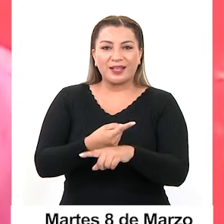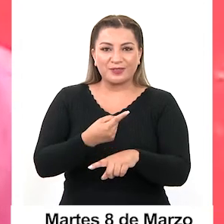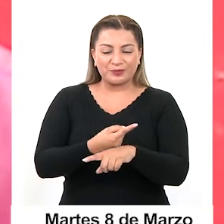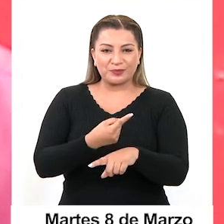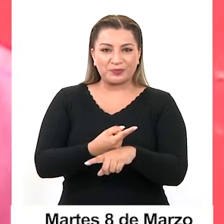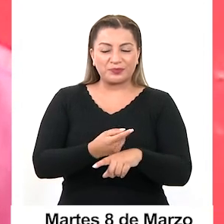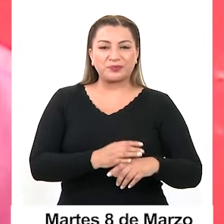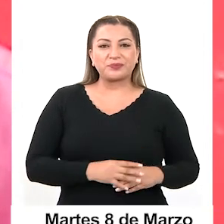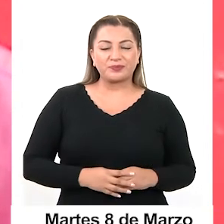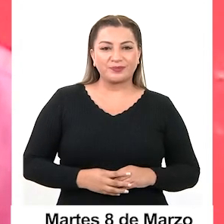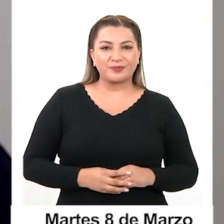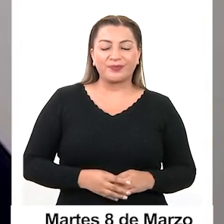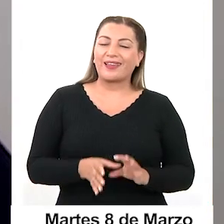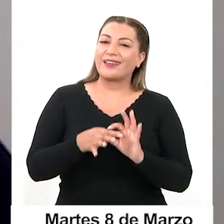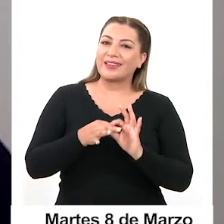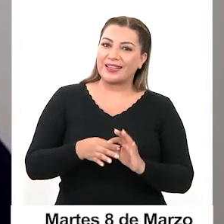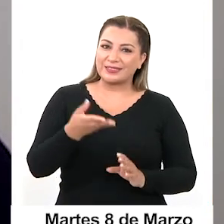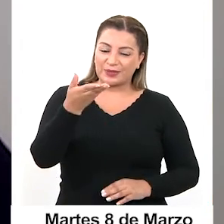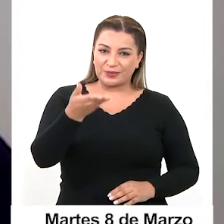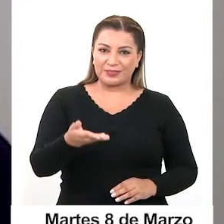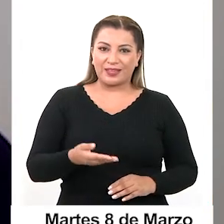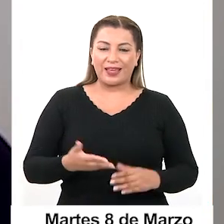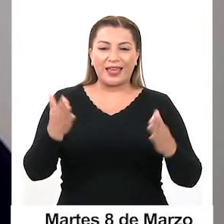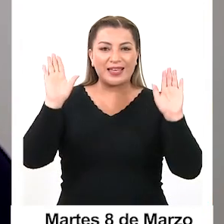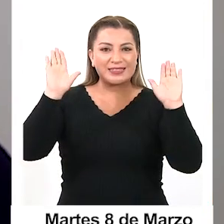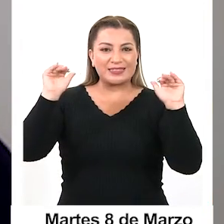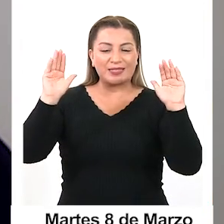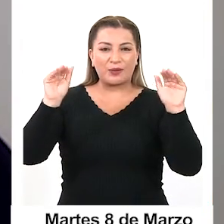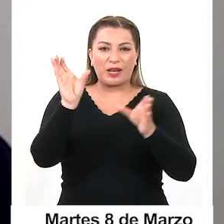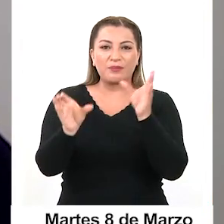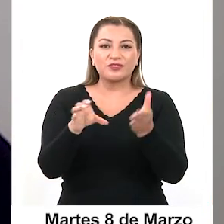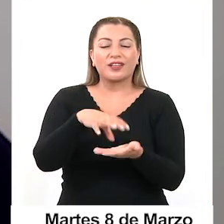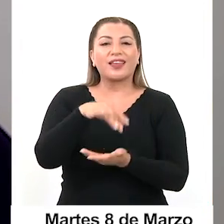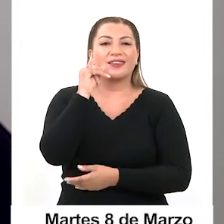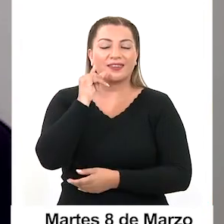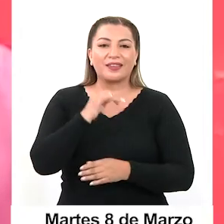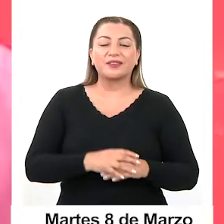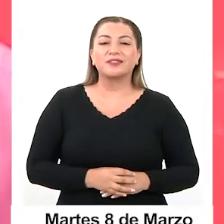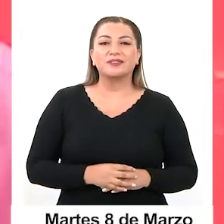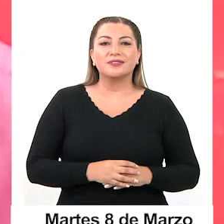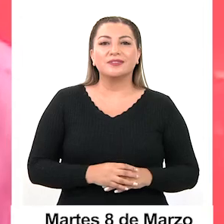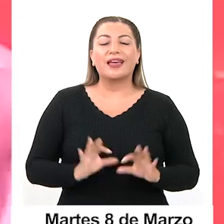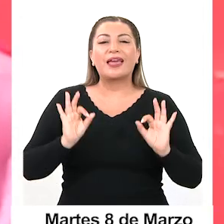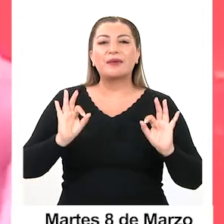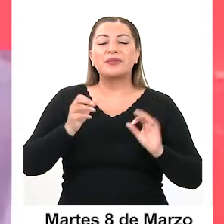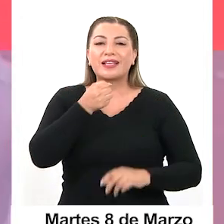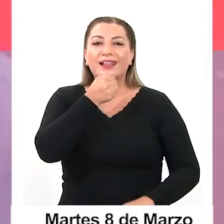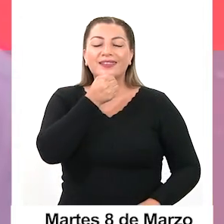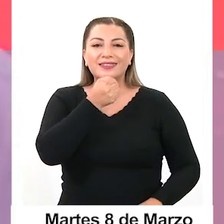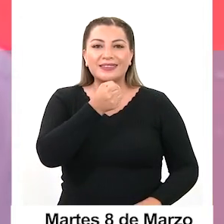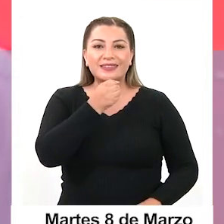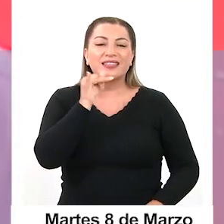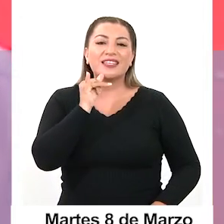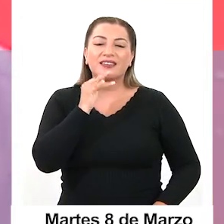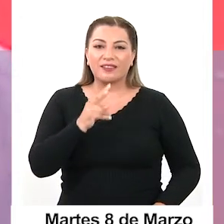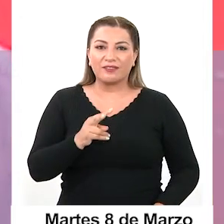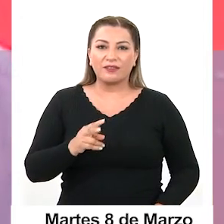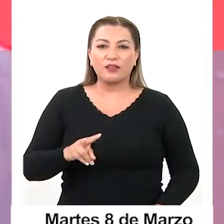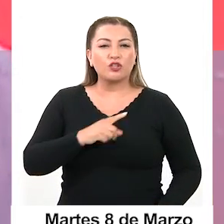conversación. Muchas gracias, Reinaldo, y saludos ahí a la gente en Iquique. Ok, especial de prensa en Iquique Televisión, en esta